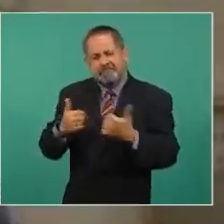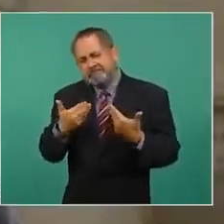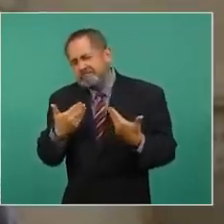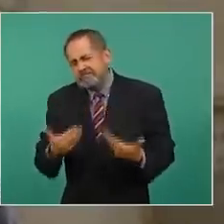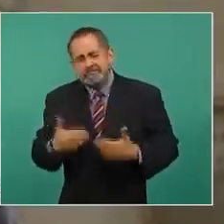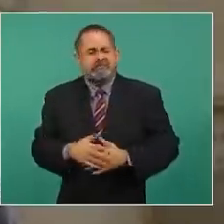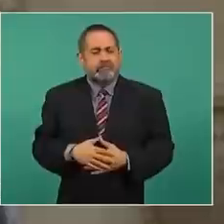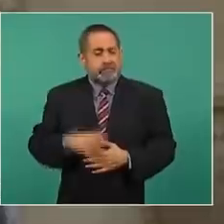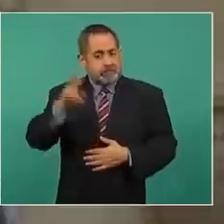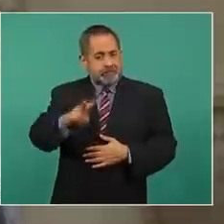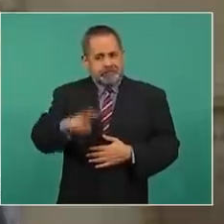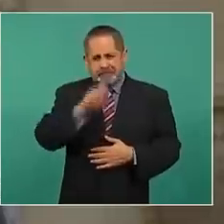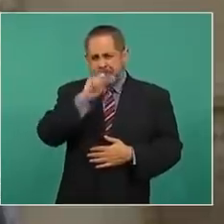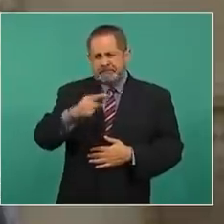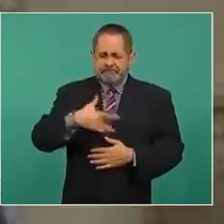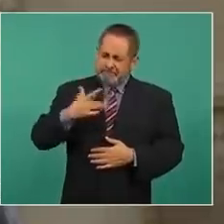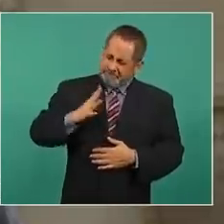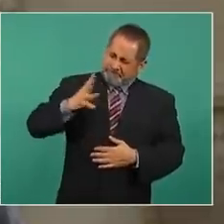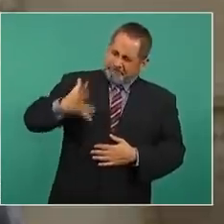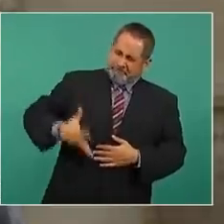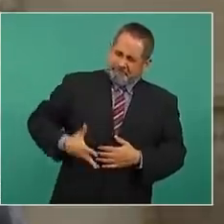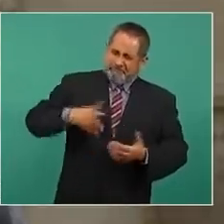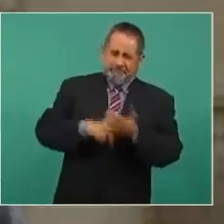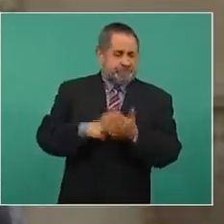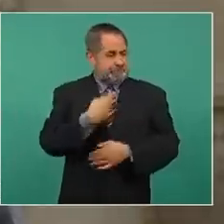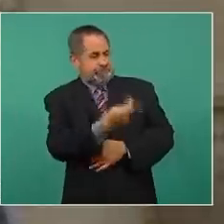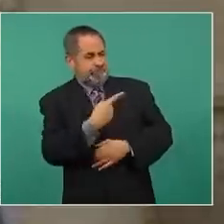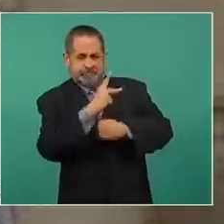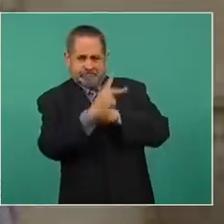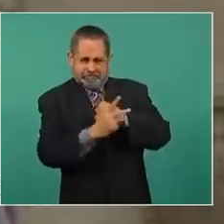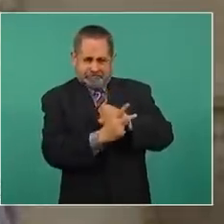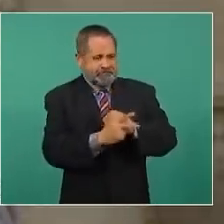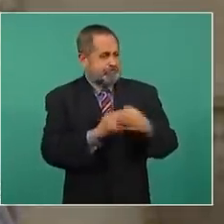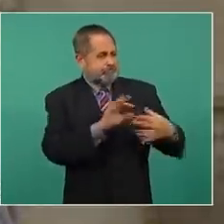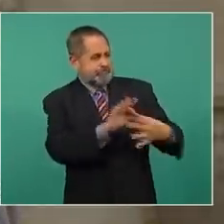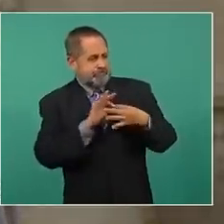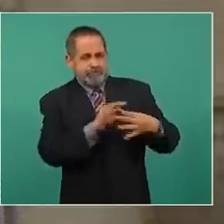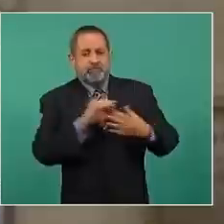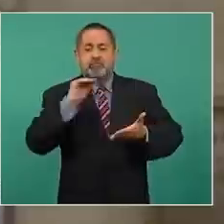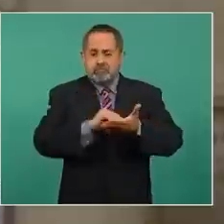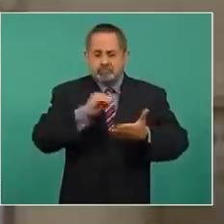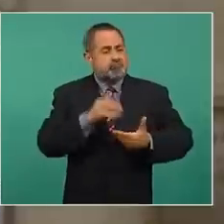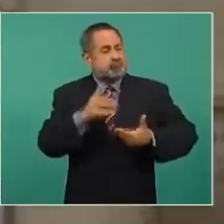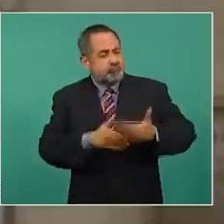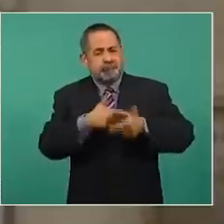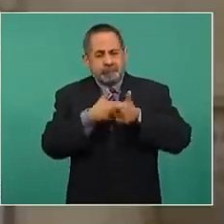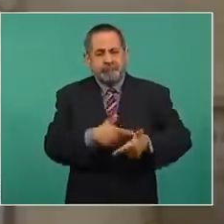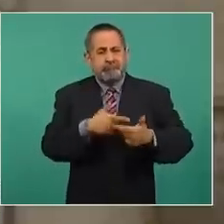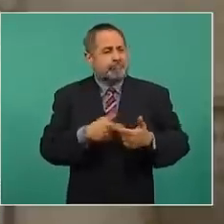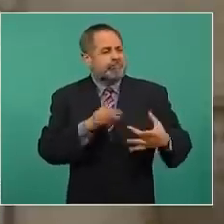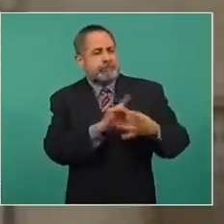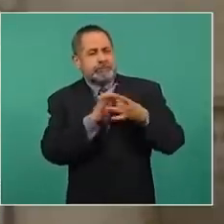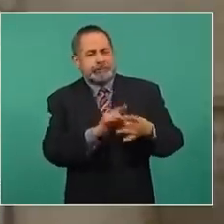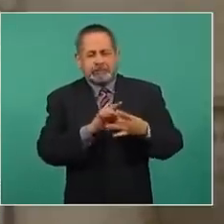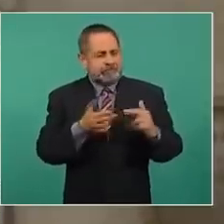manera estoy muy orgulloso de ver a nuestras dos naciones continuar con la celebración de nuestros